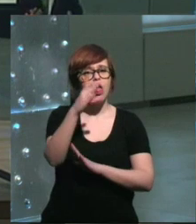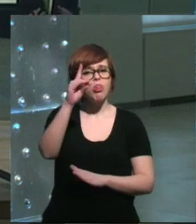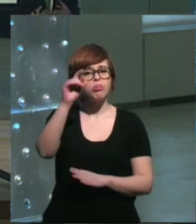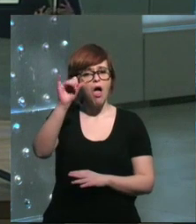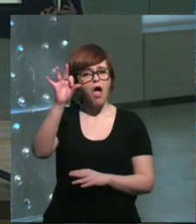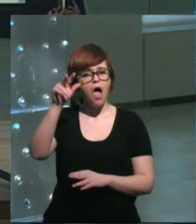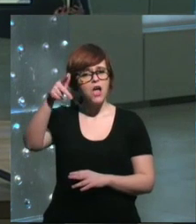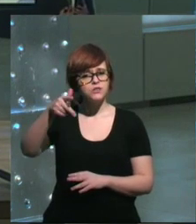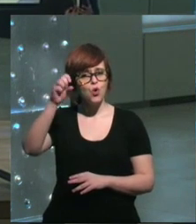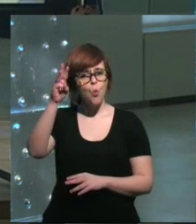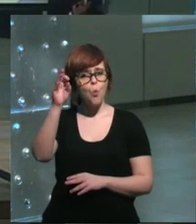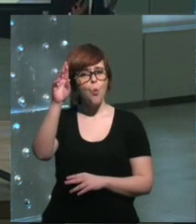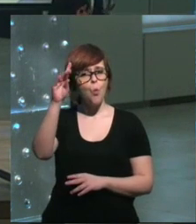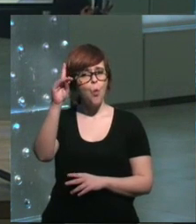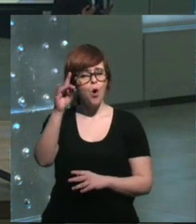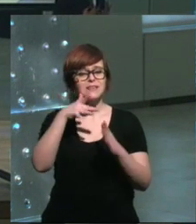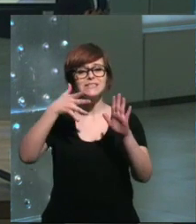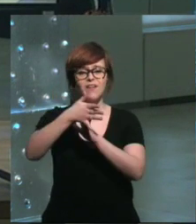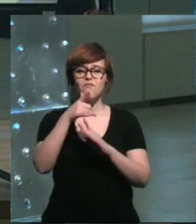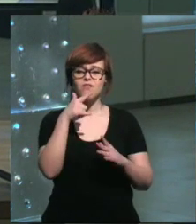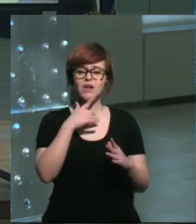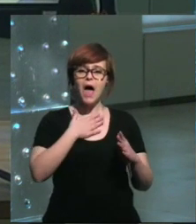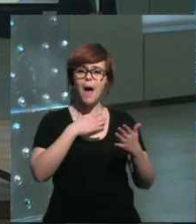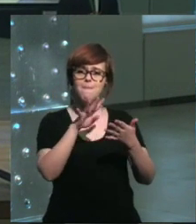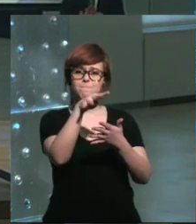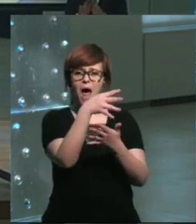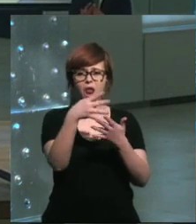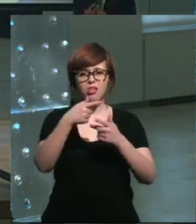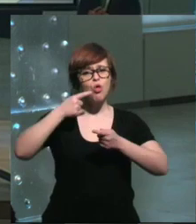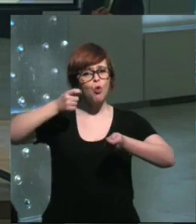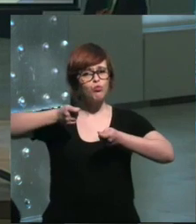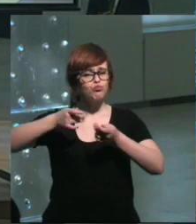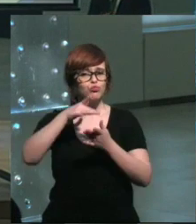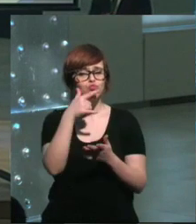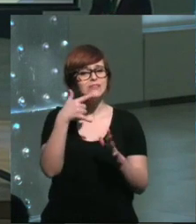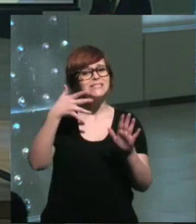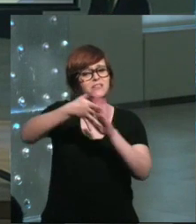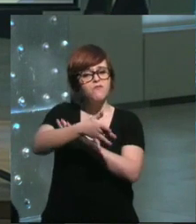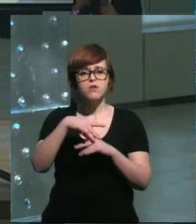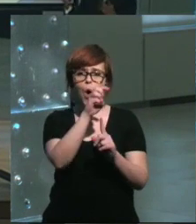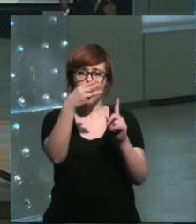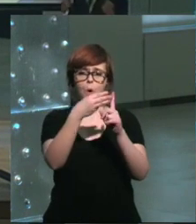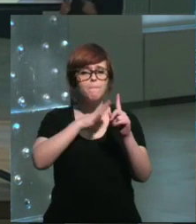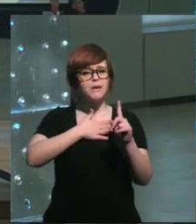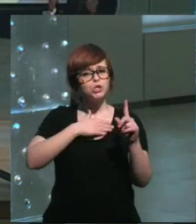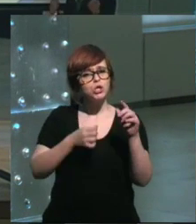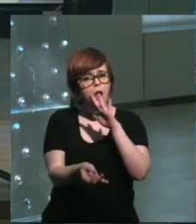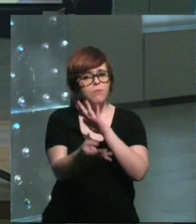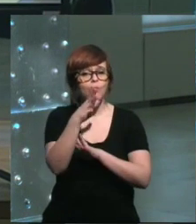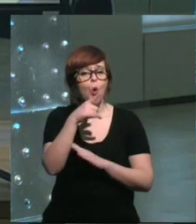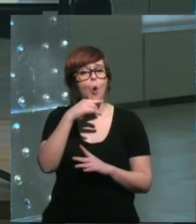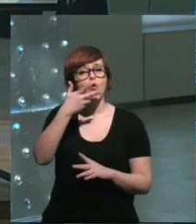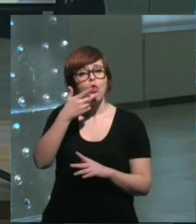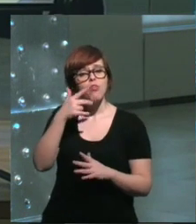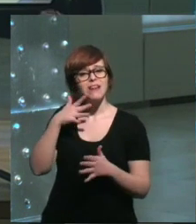significa tu panel de control. En él podías crear tu propia página, podías conocer a otros simpatizantes, lo